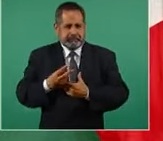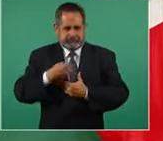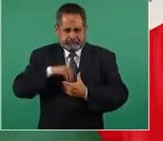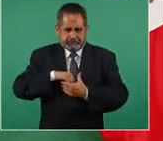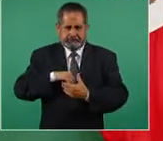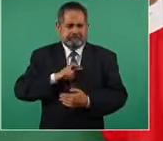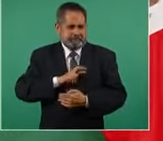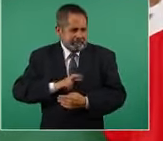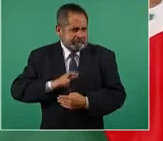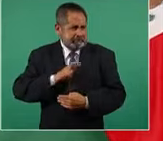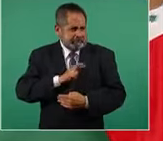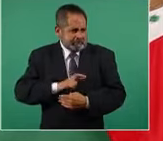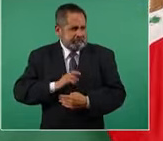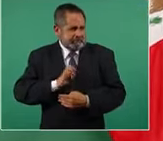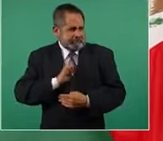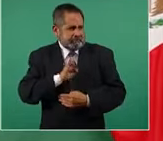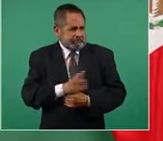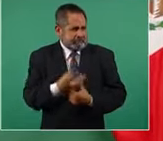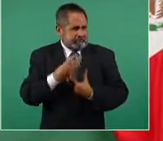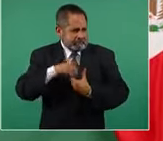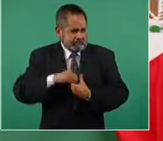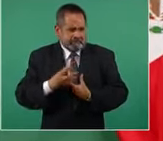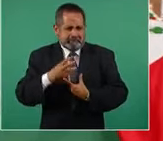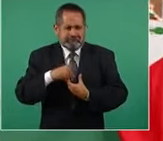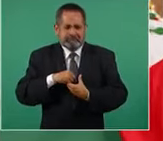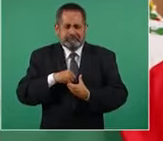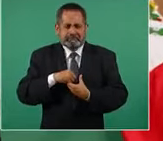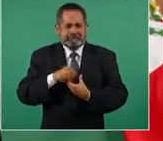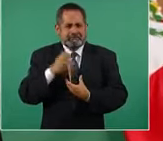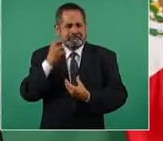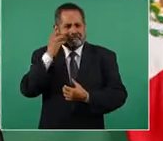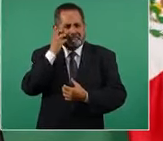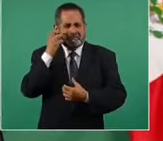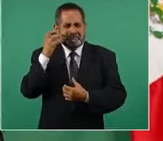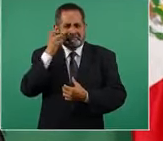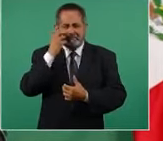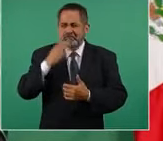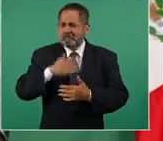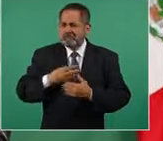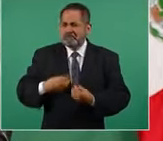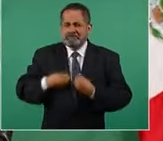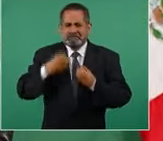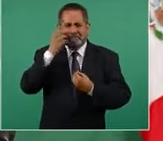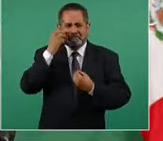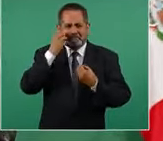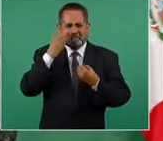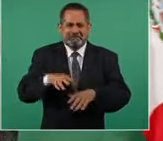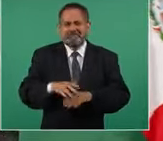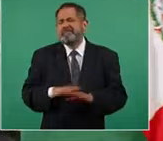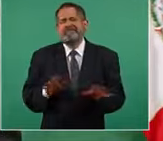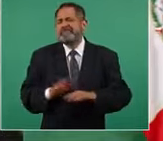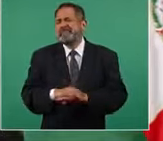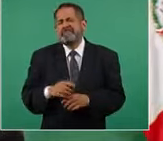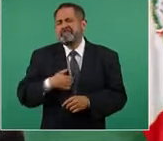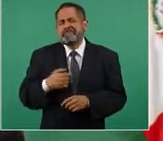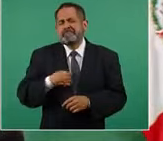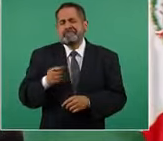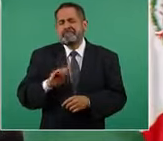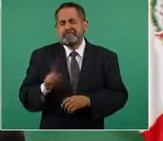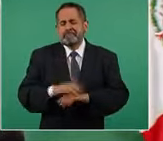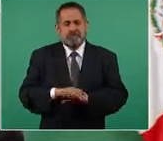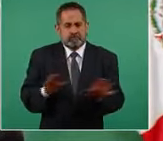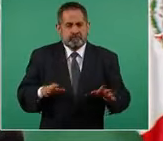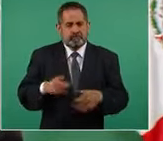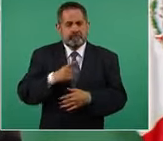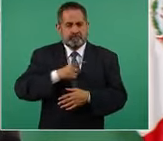rencores, odios, se amarga la vida. Entonces, tenemos